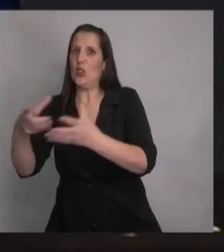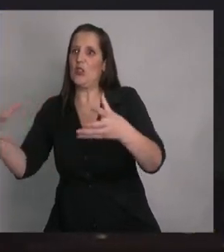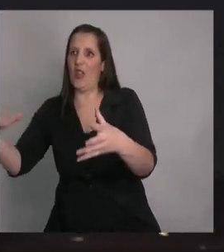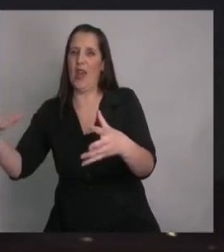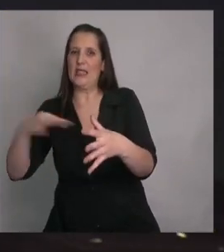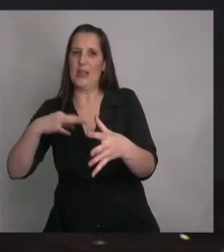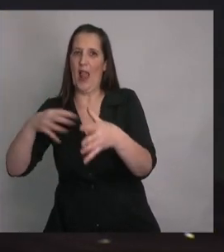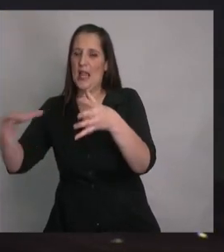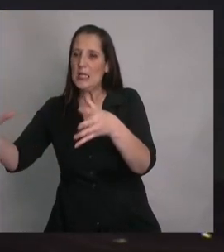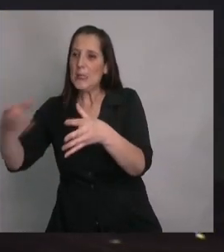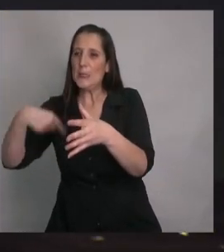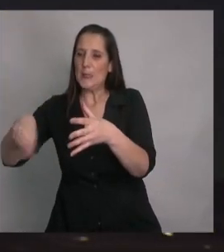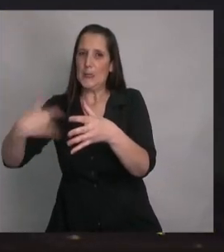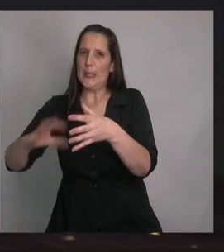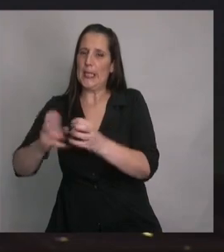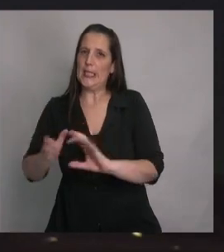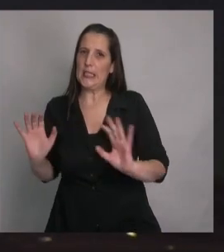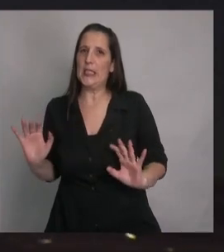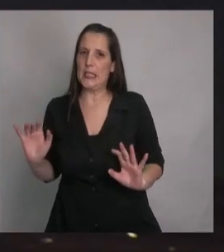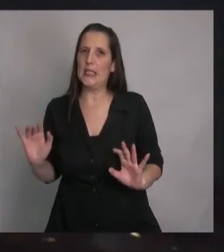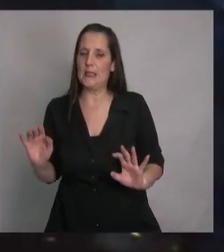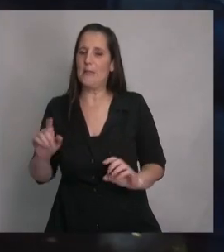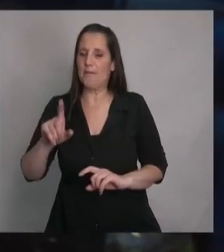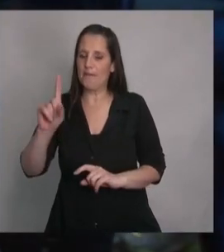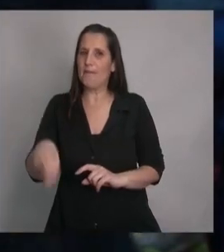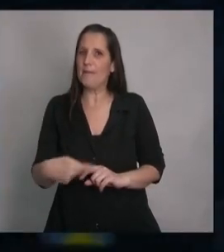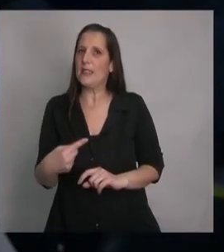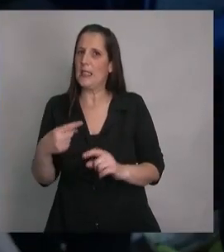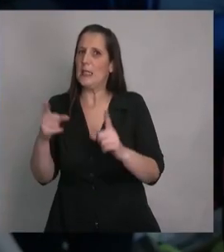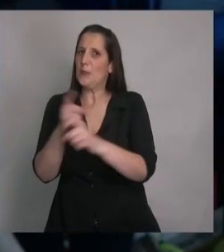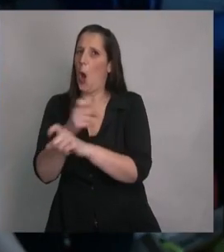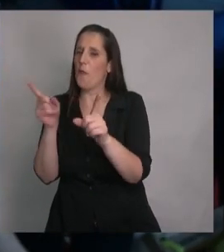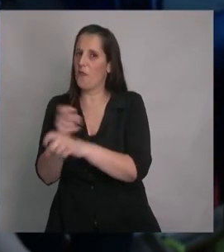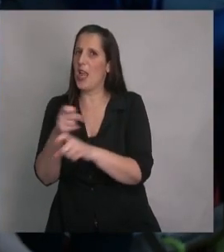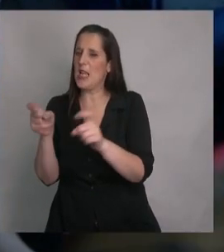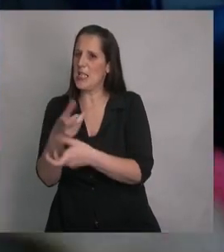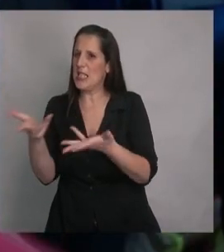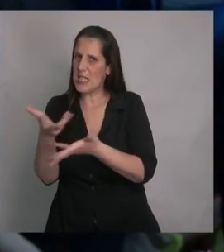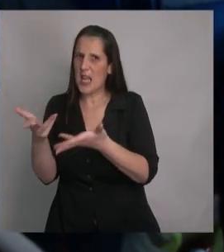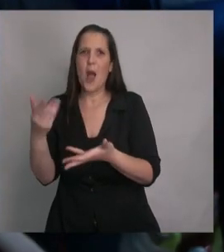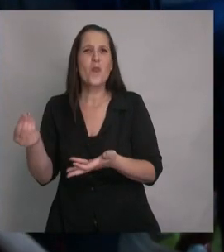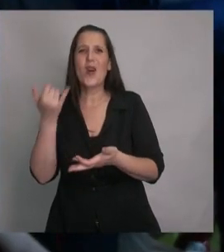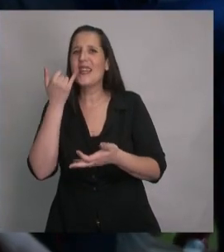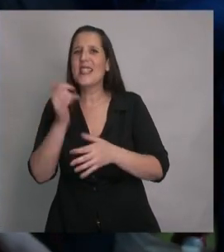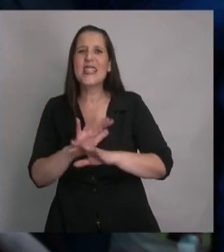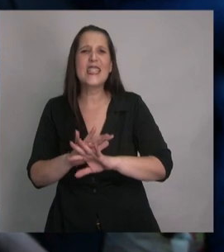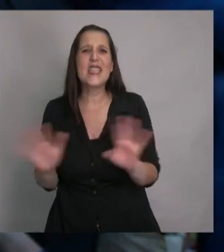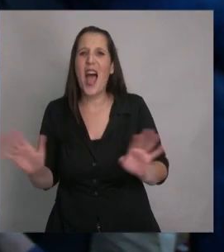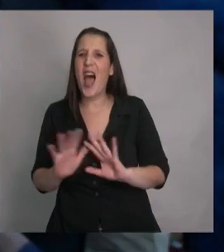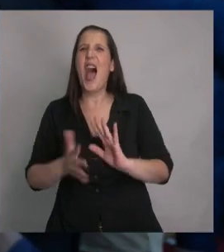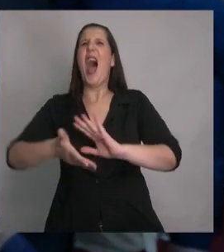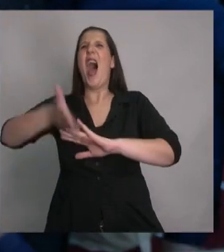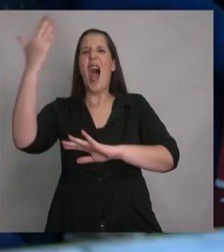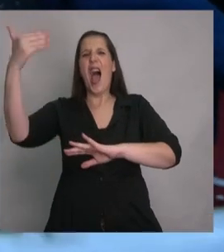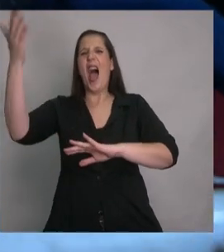teóricamente y discúlpenme, de mirar químicamente en la atmósfera lo que ya Marx había analizado